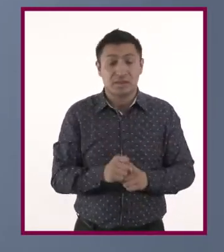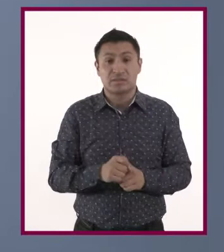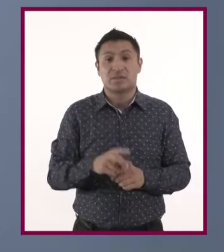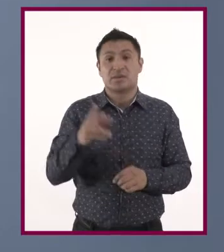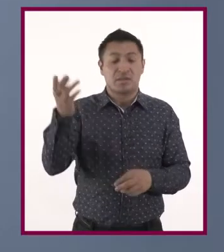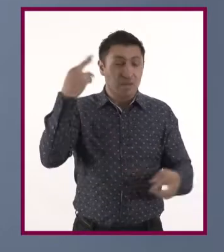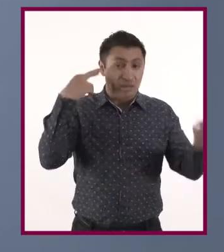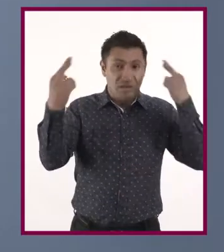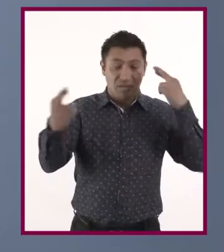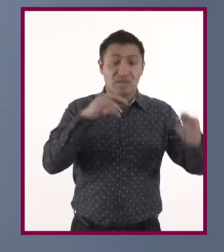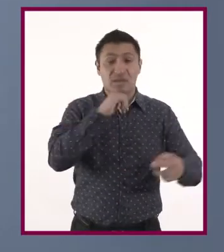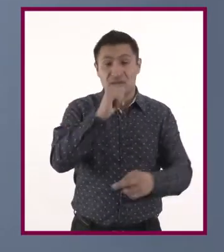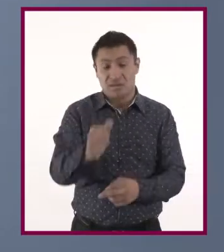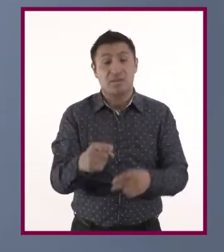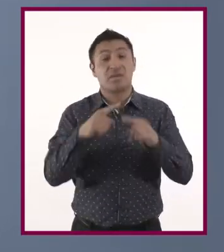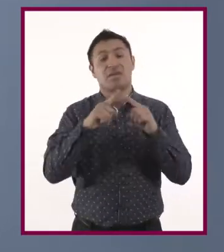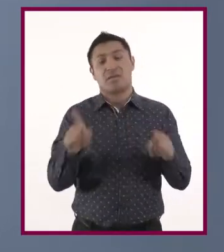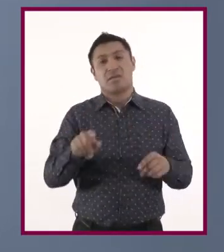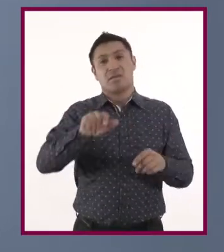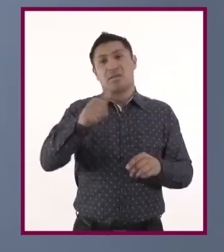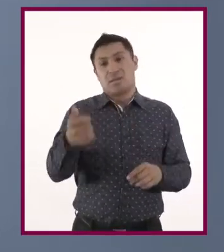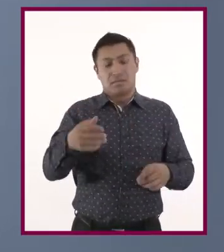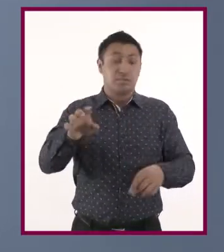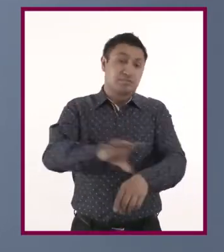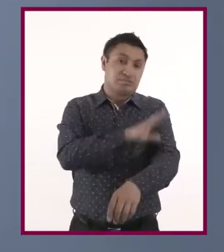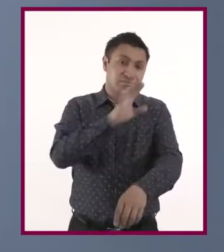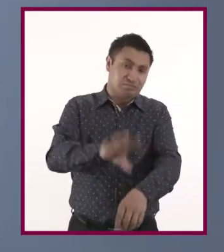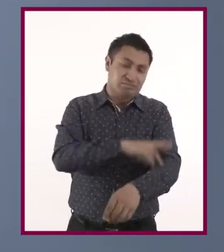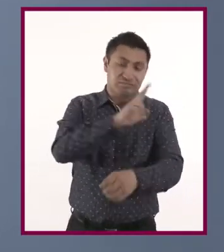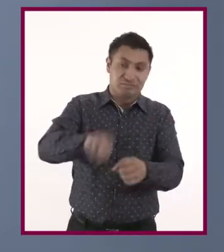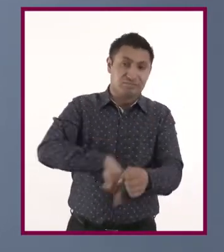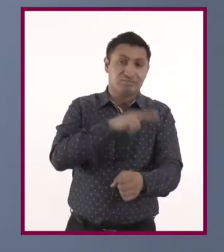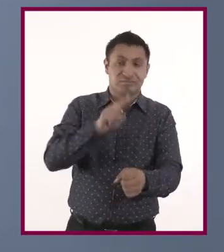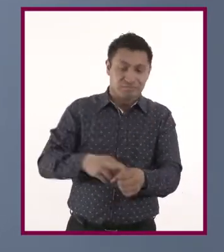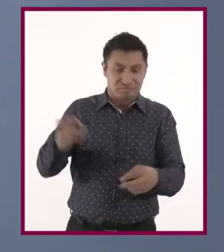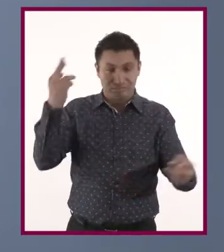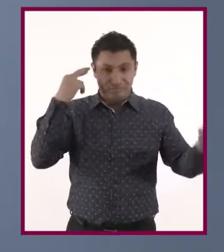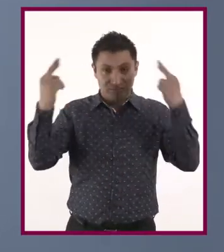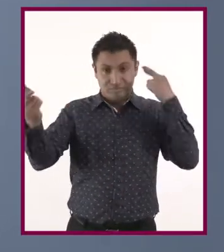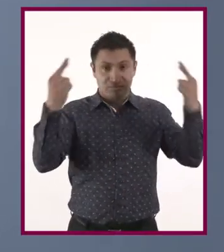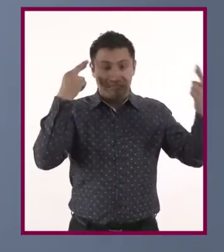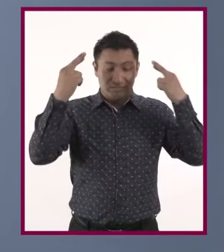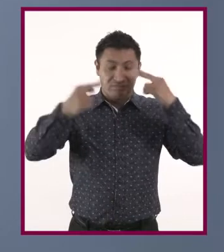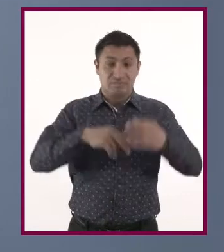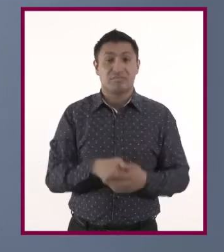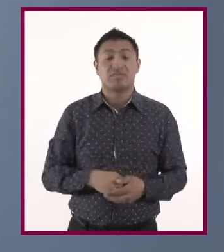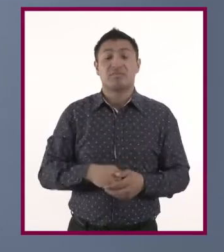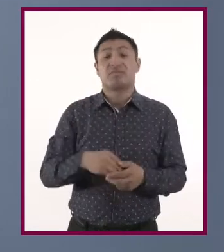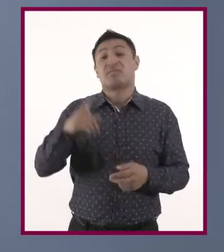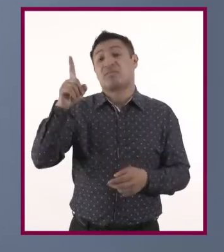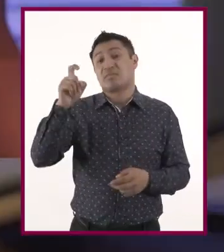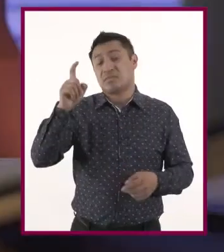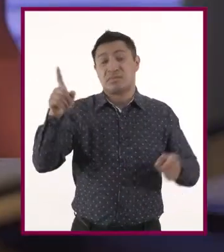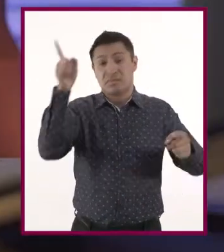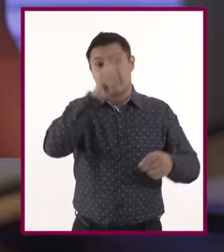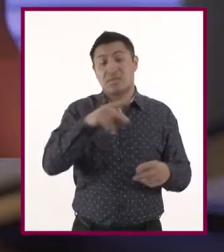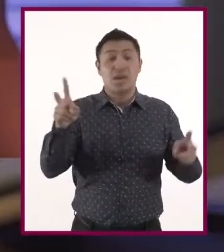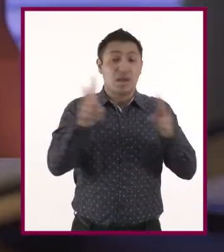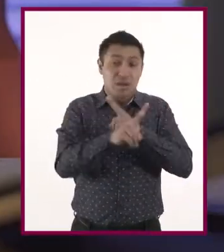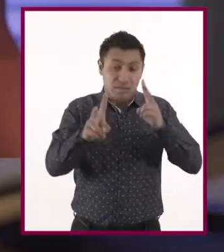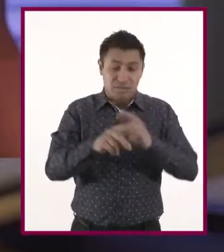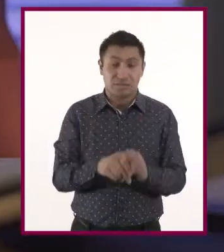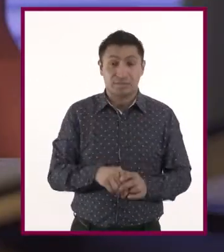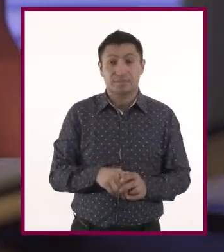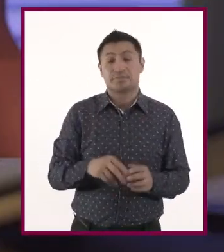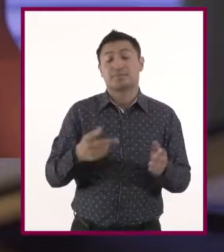producen ruido de ningún tipo, a diferencia de otros sistemas de energía renovable que sí lo hacen, como la energía hidráulica o eólica. ¿Es cierto que